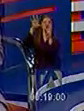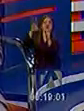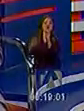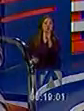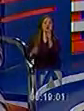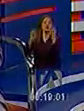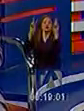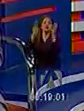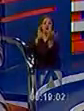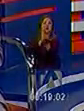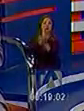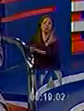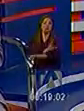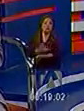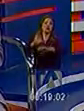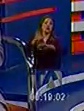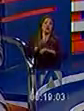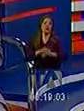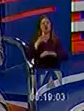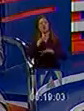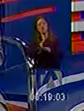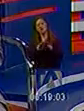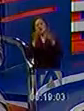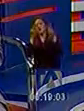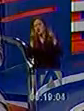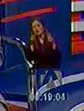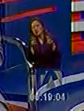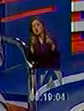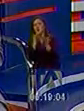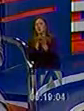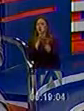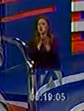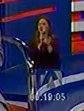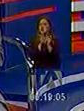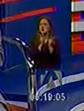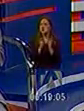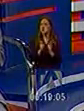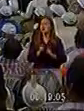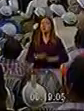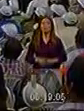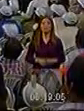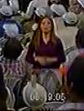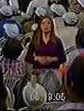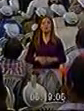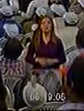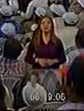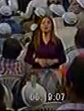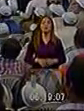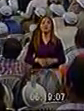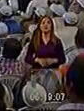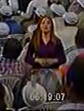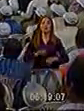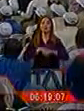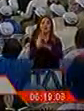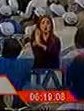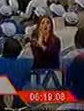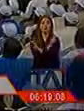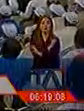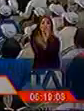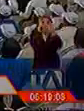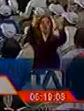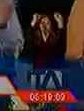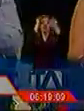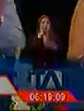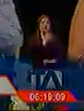medidas económicas adoptadas por su gobierno e hizo algunas precisiones. Eran las 11 de la mañana y, según lo esperado,